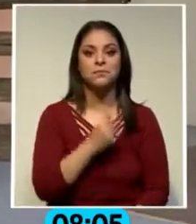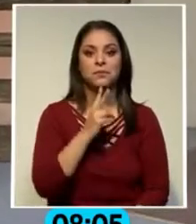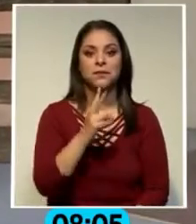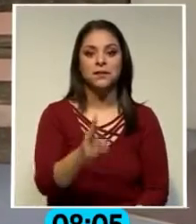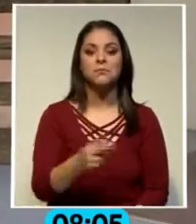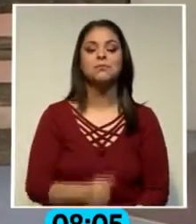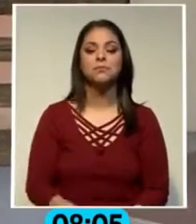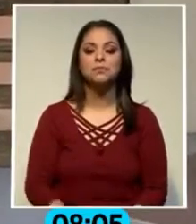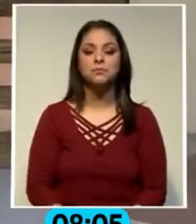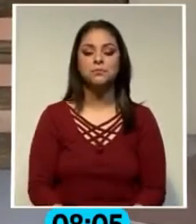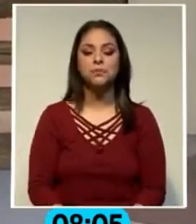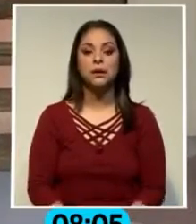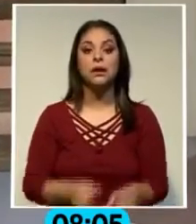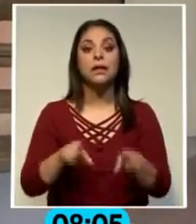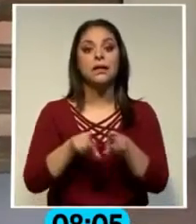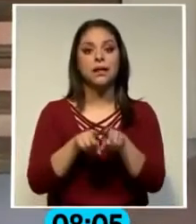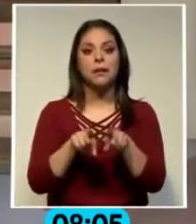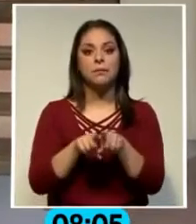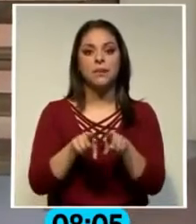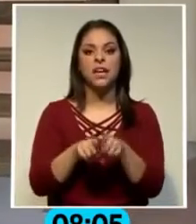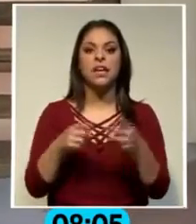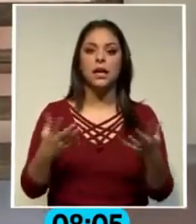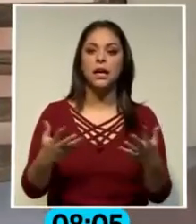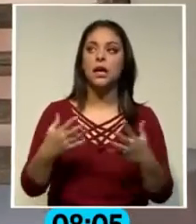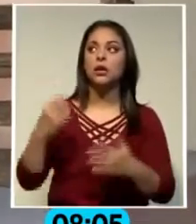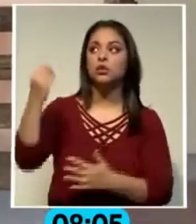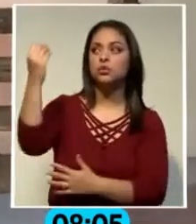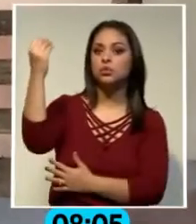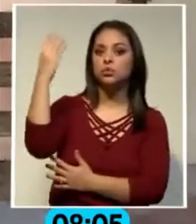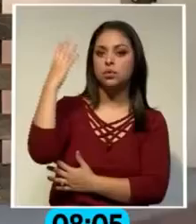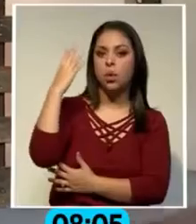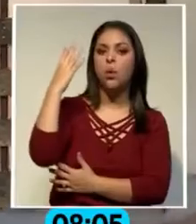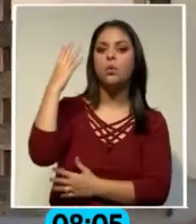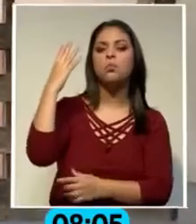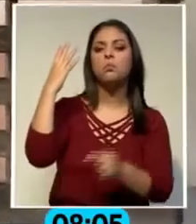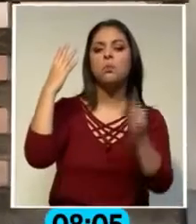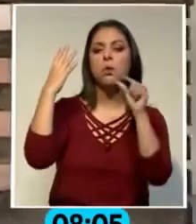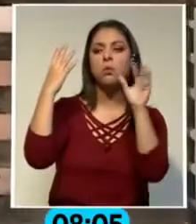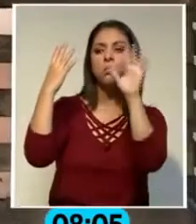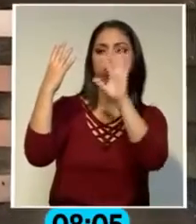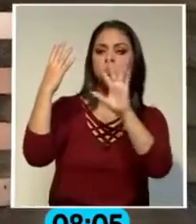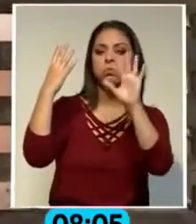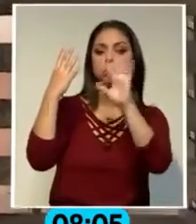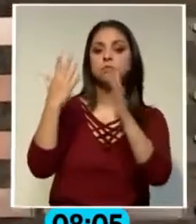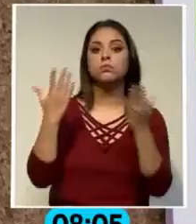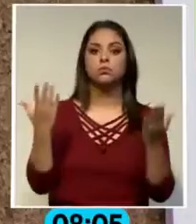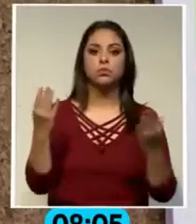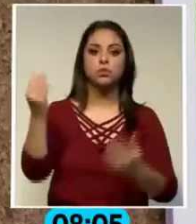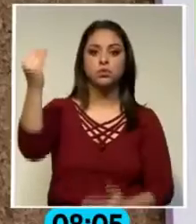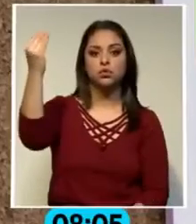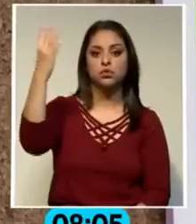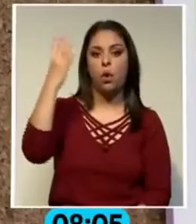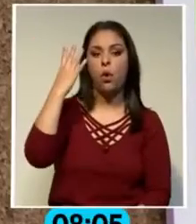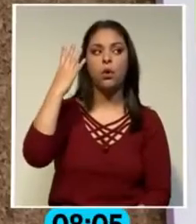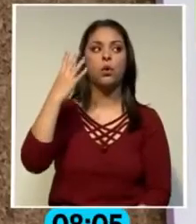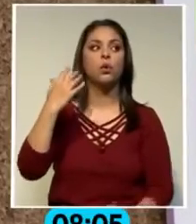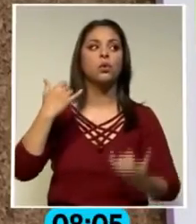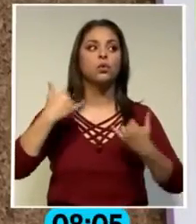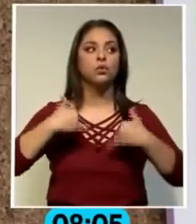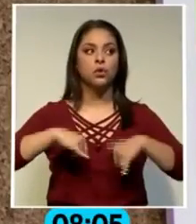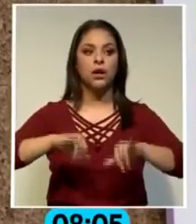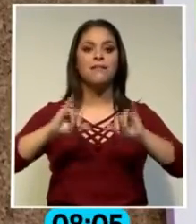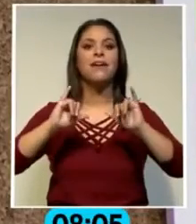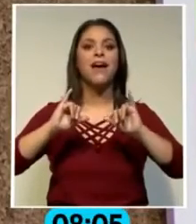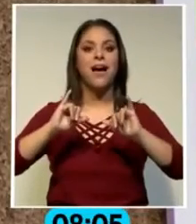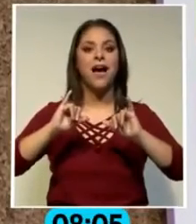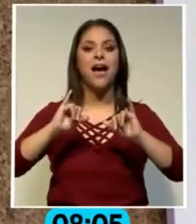pero también dice estaba... Que... Se salió el sol, pero está todavía un poquito. Entonces quiere decir que el señor sol todavía se le han